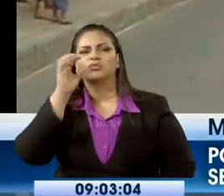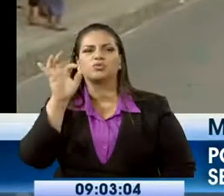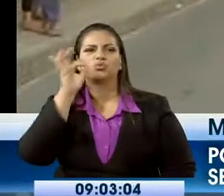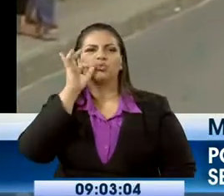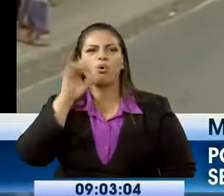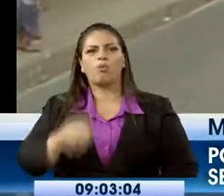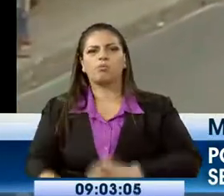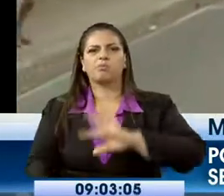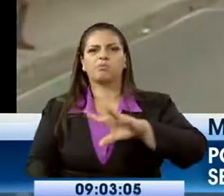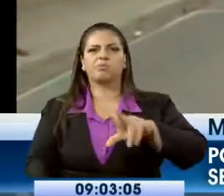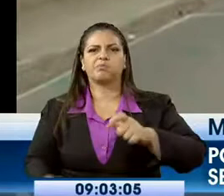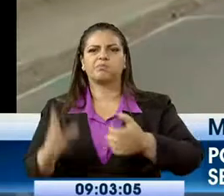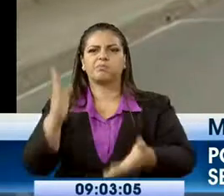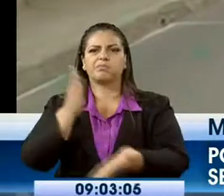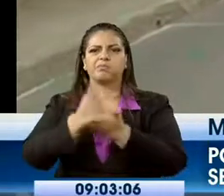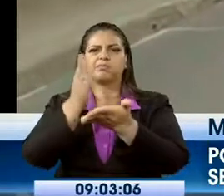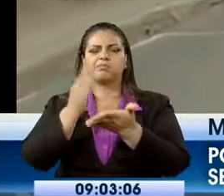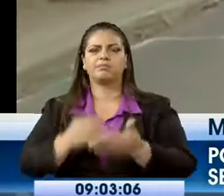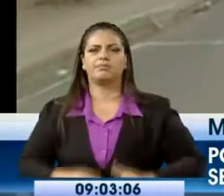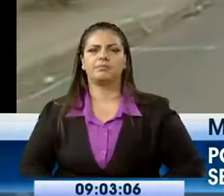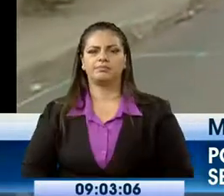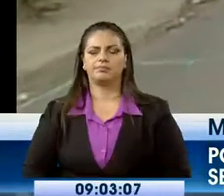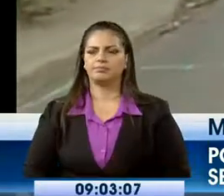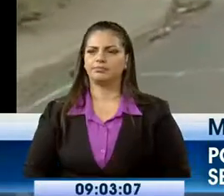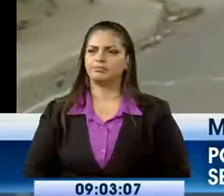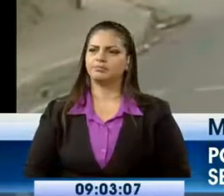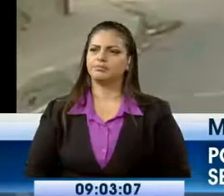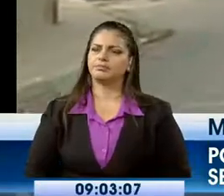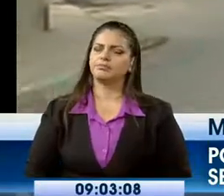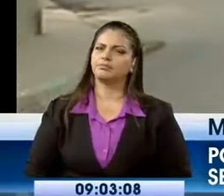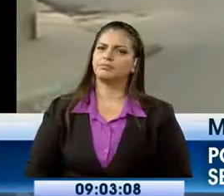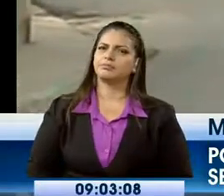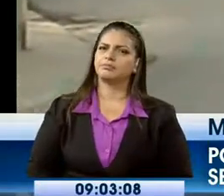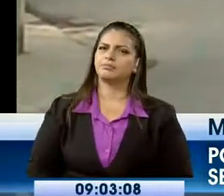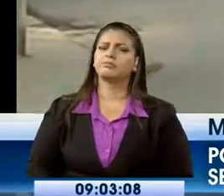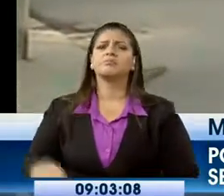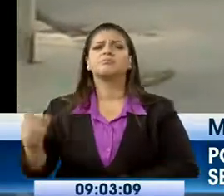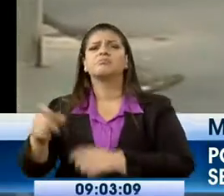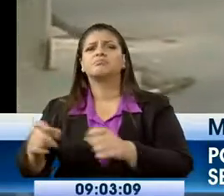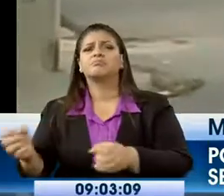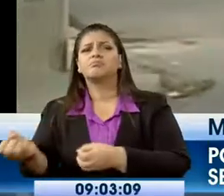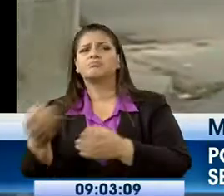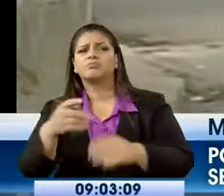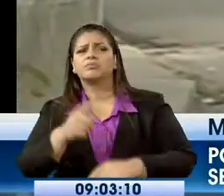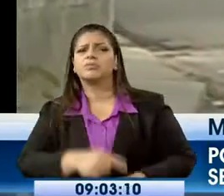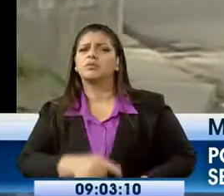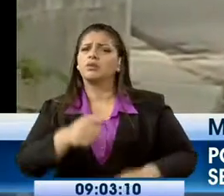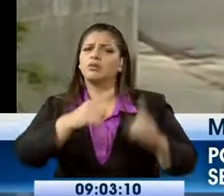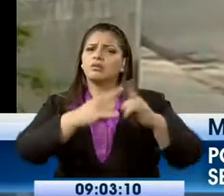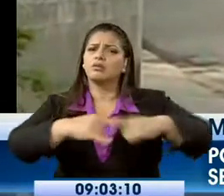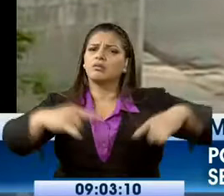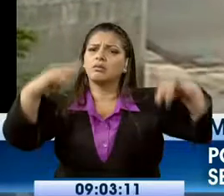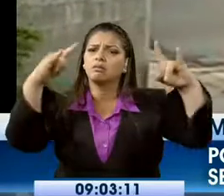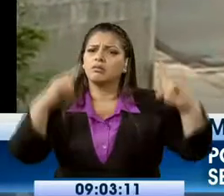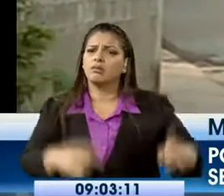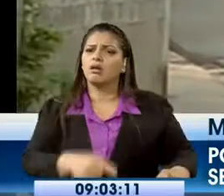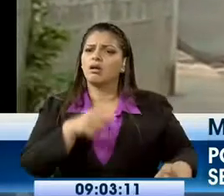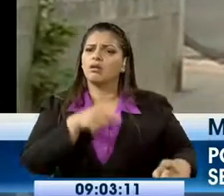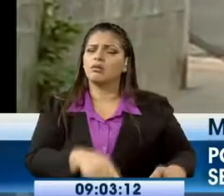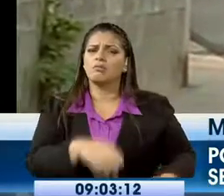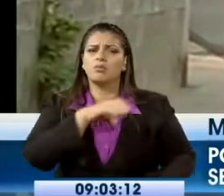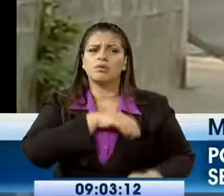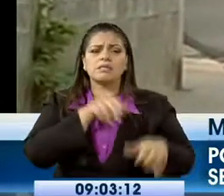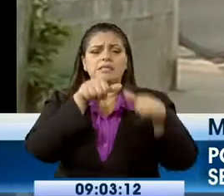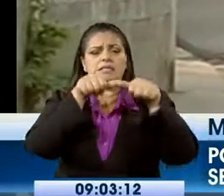hay en este sector. ¿Solicitaban que de pronto pongan una carpa con un par de agentes ahí? ¿Se podría hacer eso? No, eso pues se lo hace de acuerdo